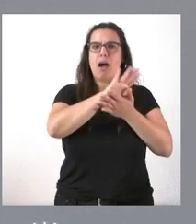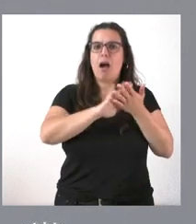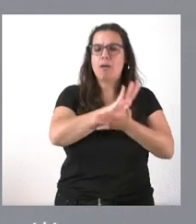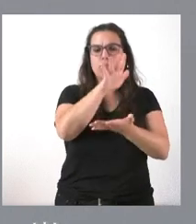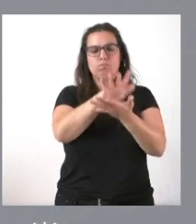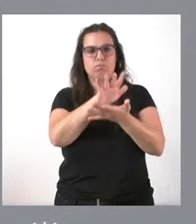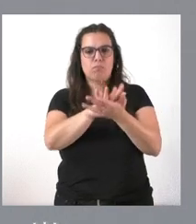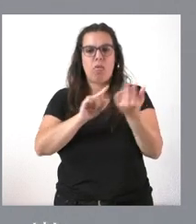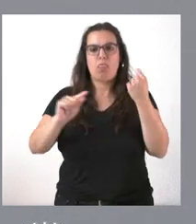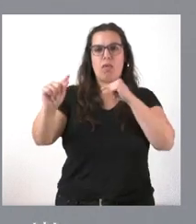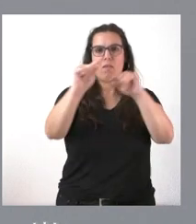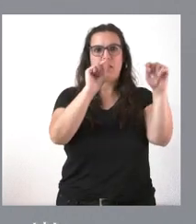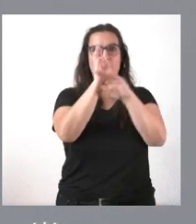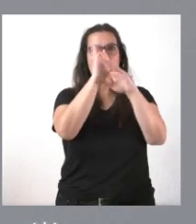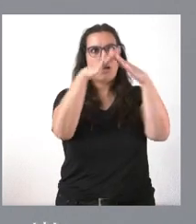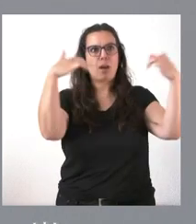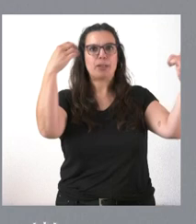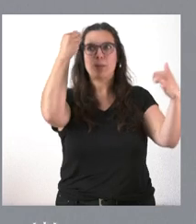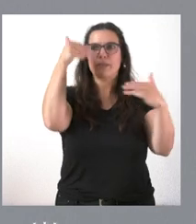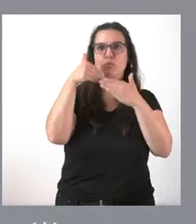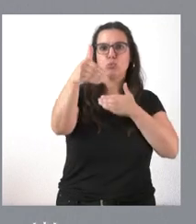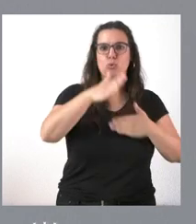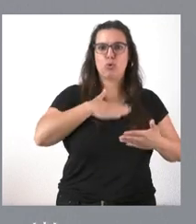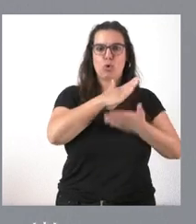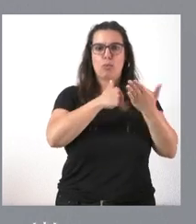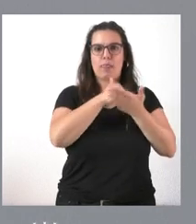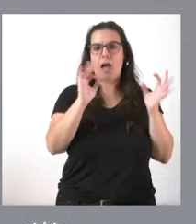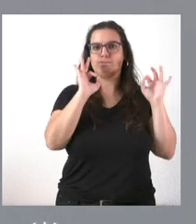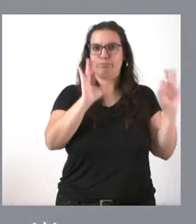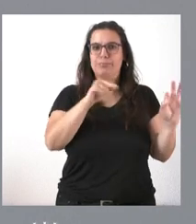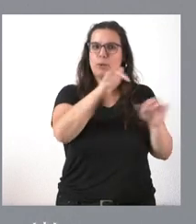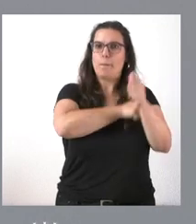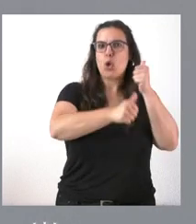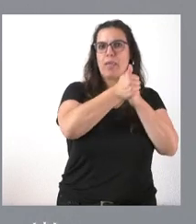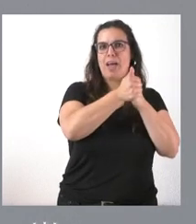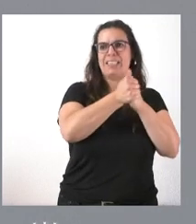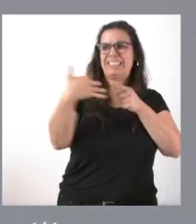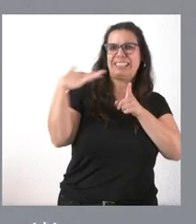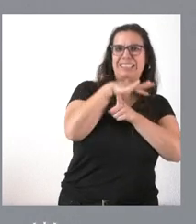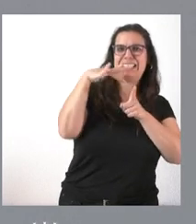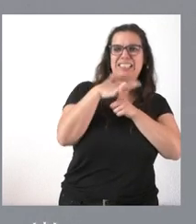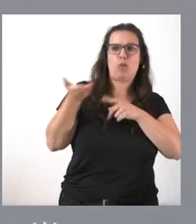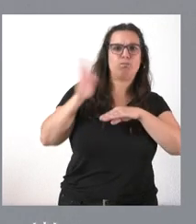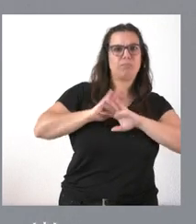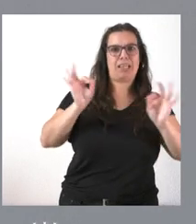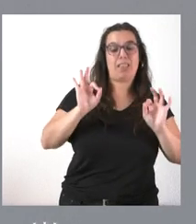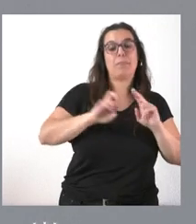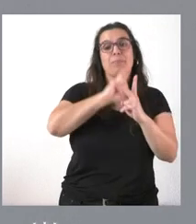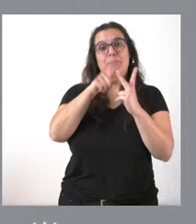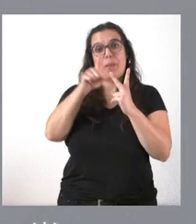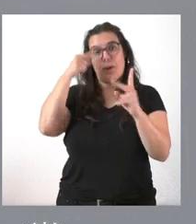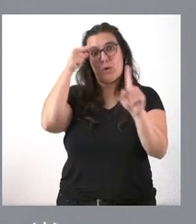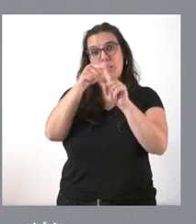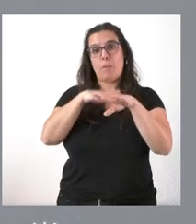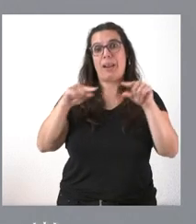sosiego en un debate parlamentario del futuro de Castilla y león y por tanto que esto no se vea empañado por otro tipo de cuestiones Y en segundo lugar que por